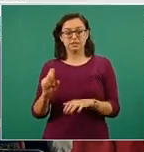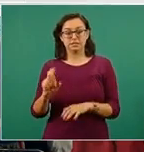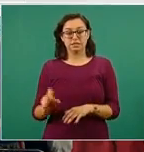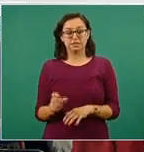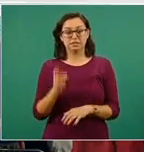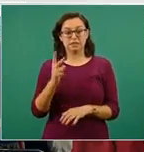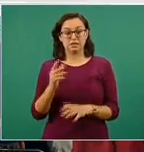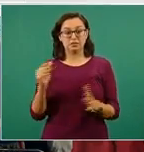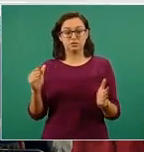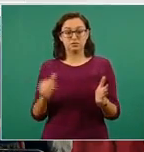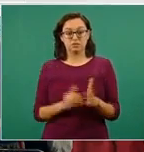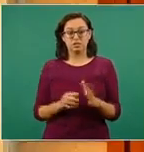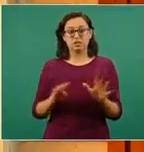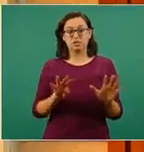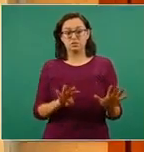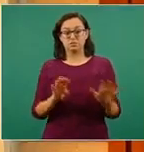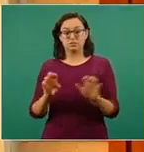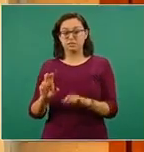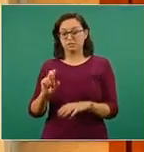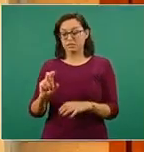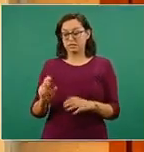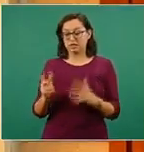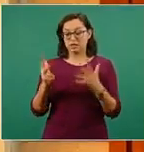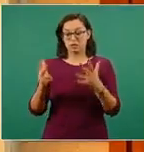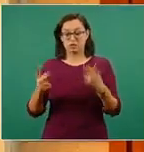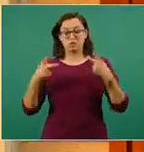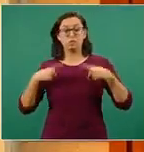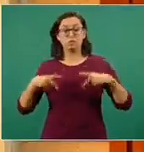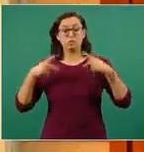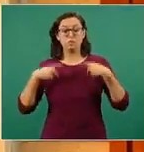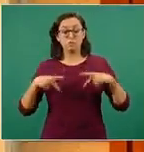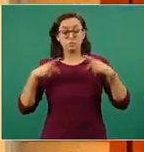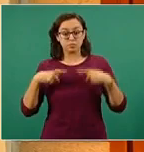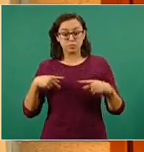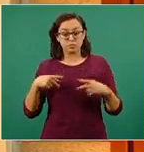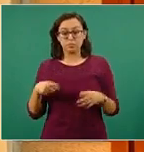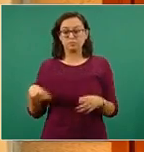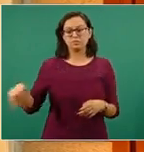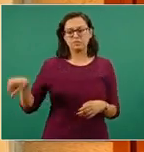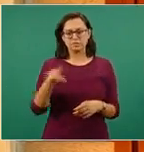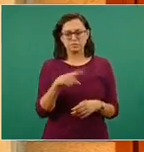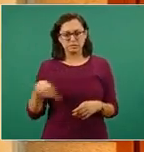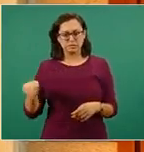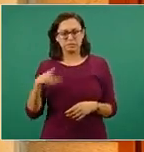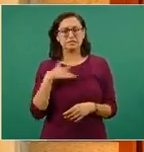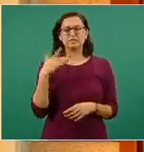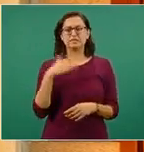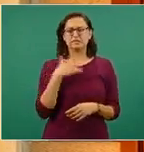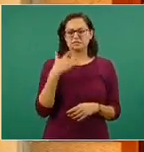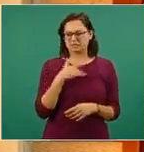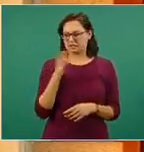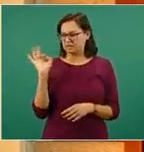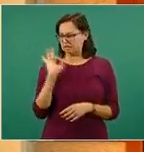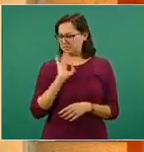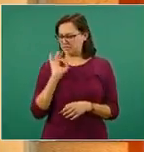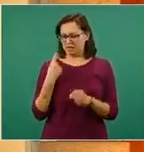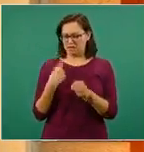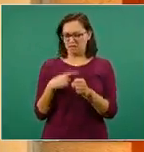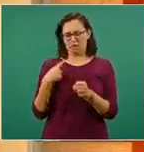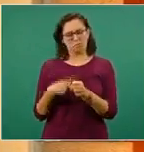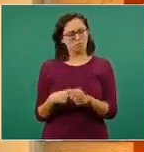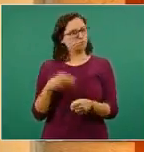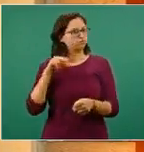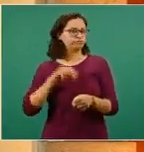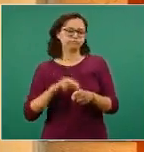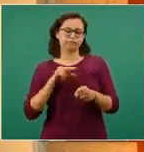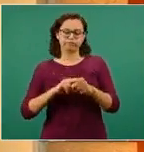6.632.938 personas que tuvieron contacto con los servicios de salud, tuvieron contacto con el Sistema Nacional de